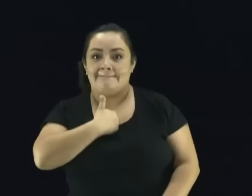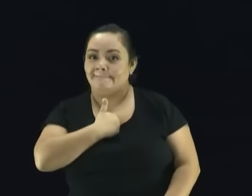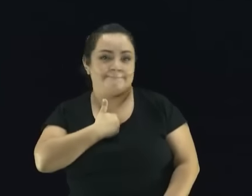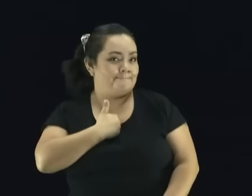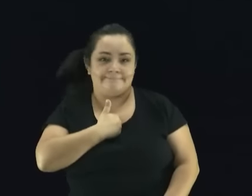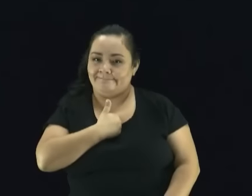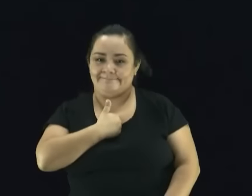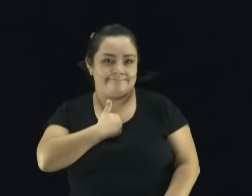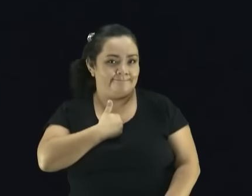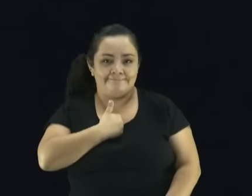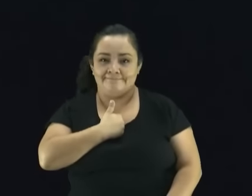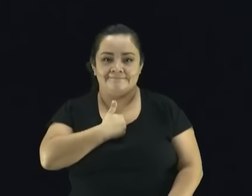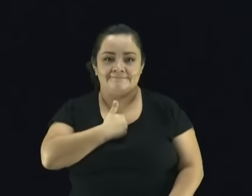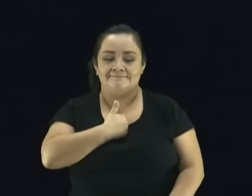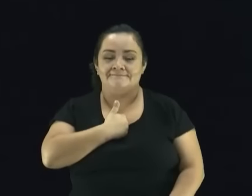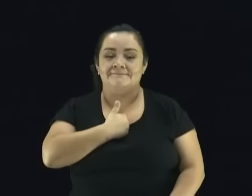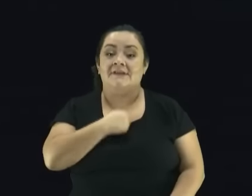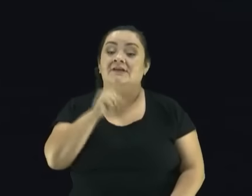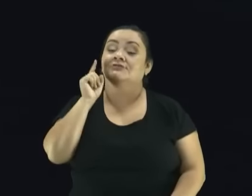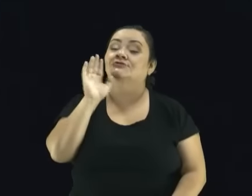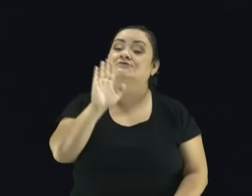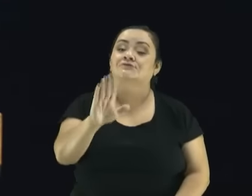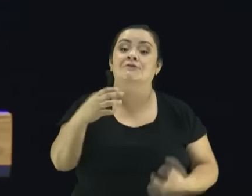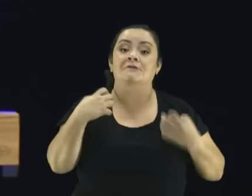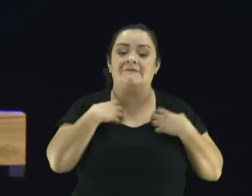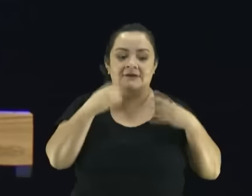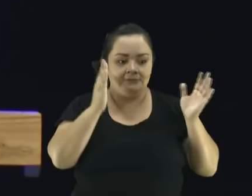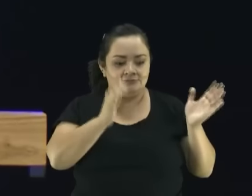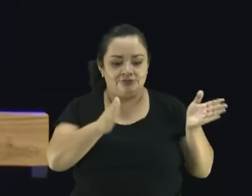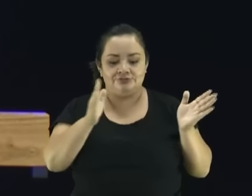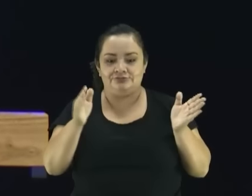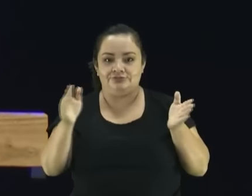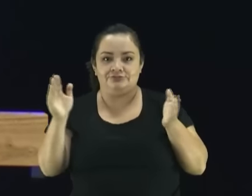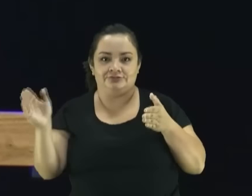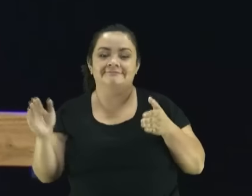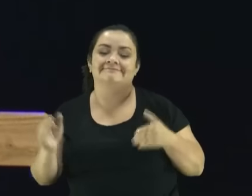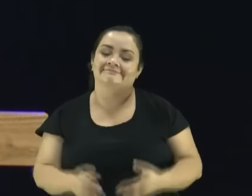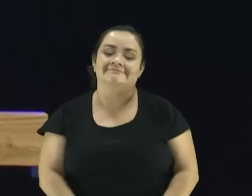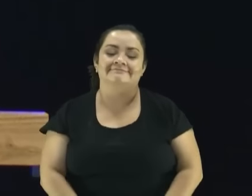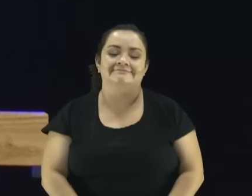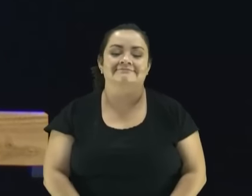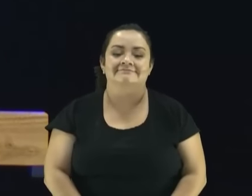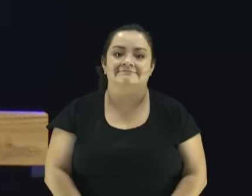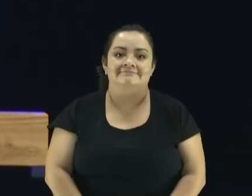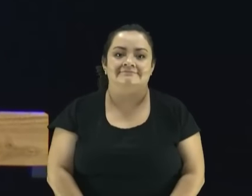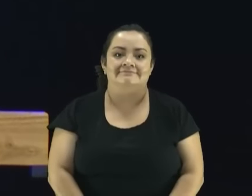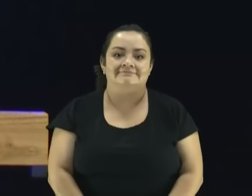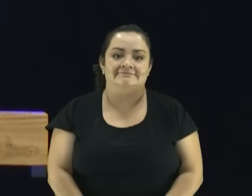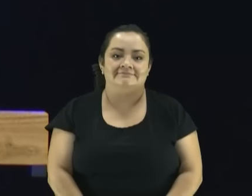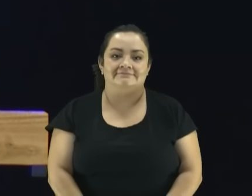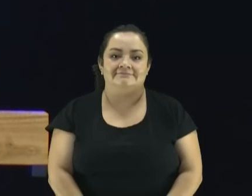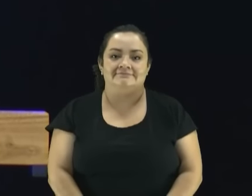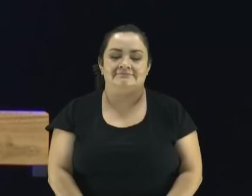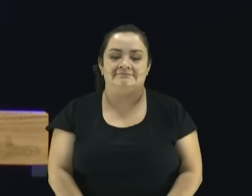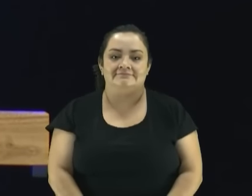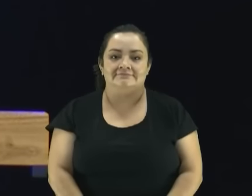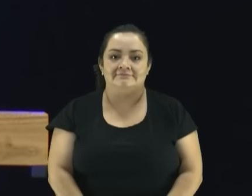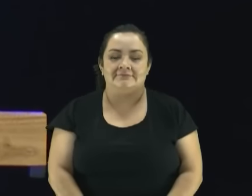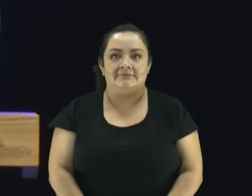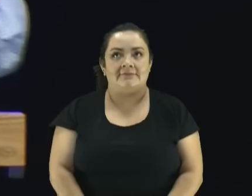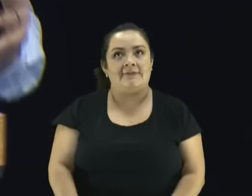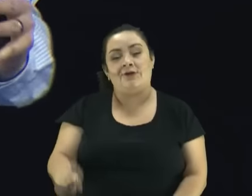mismos y ordene las cosas según y conforme a la palabra de Dios